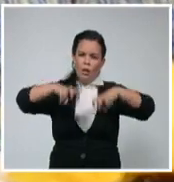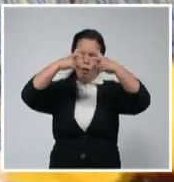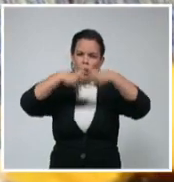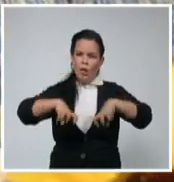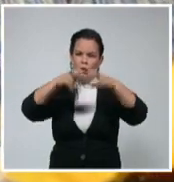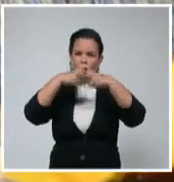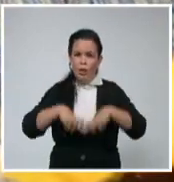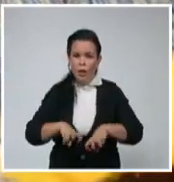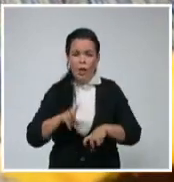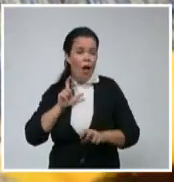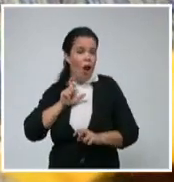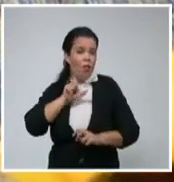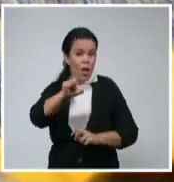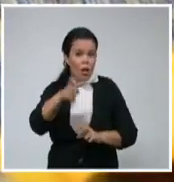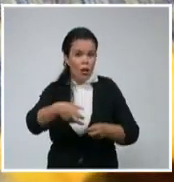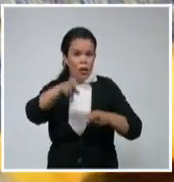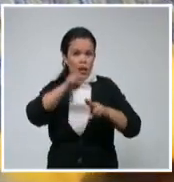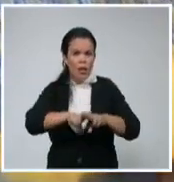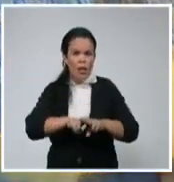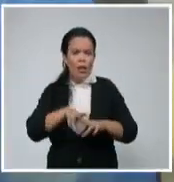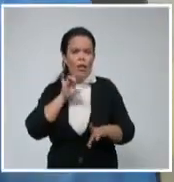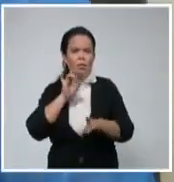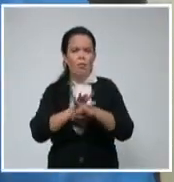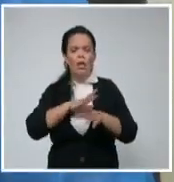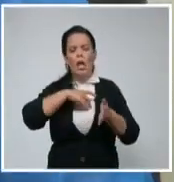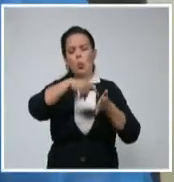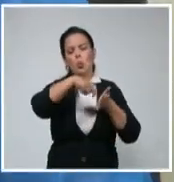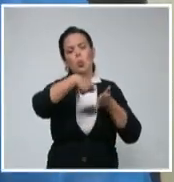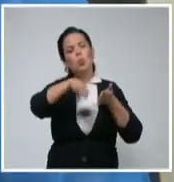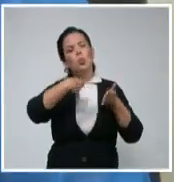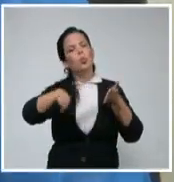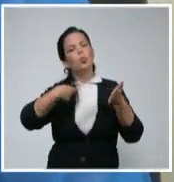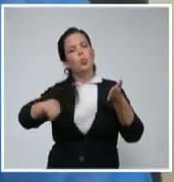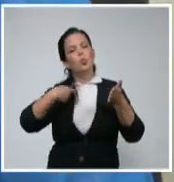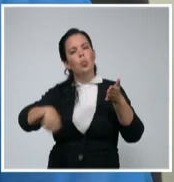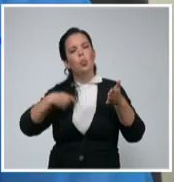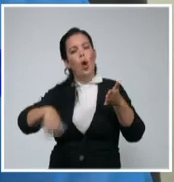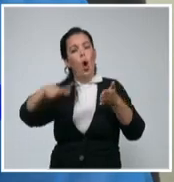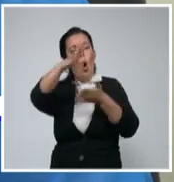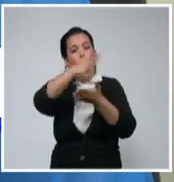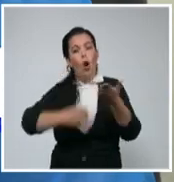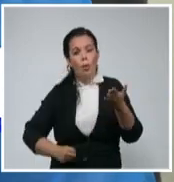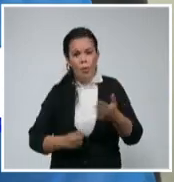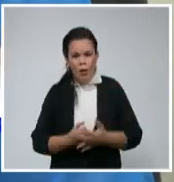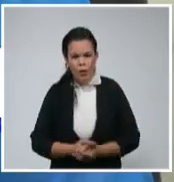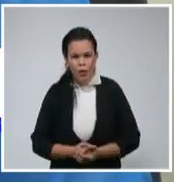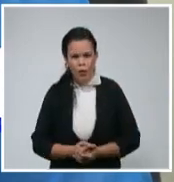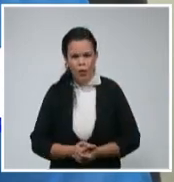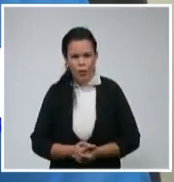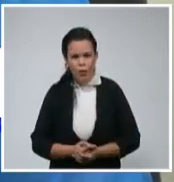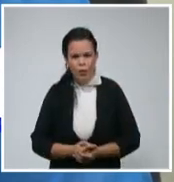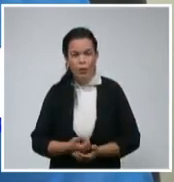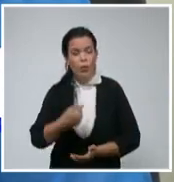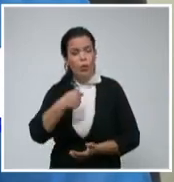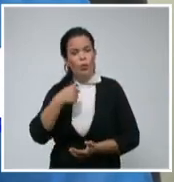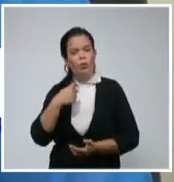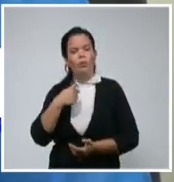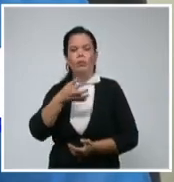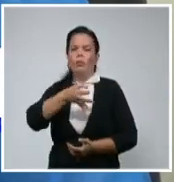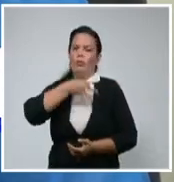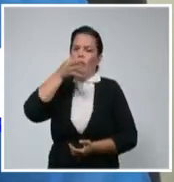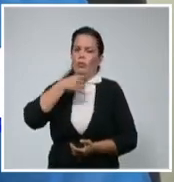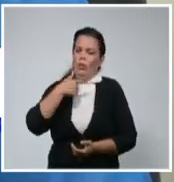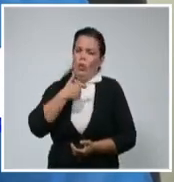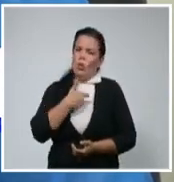texto le nace de una sola vez. Yo pensaba más en la literatura. Como casi todos los